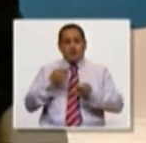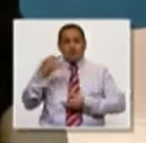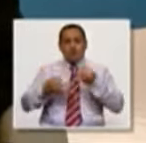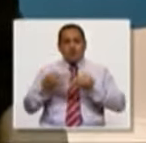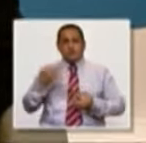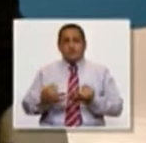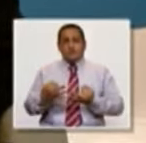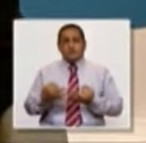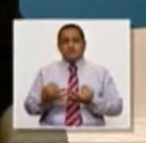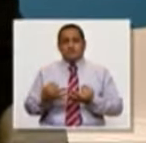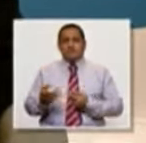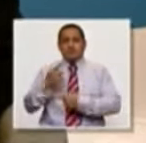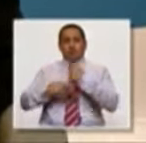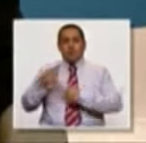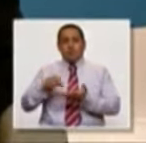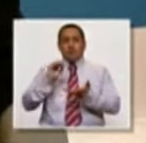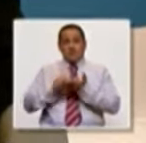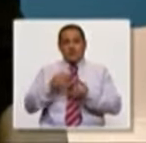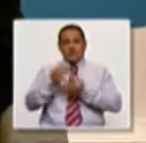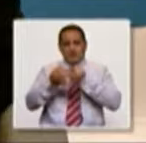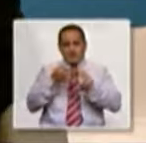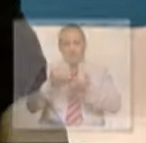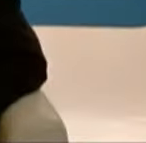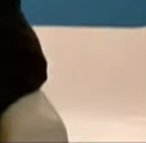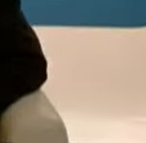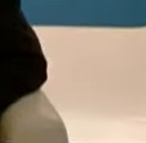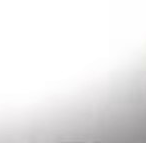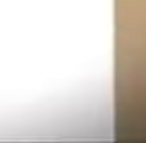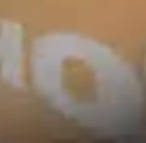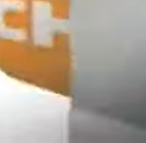justicia. Volvemos entonces luego de esta pausa.